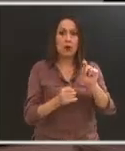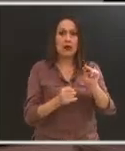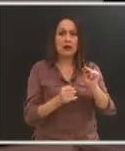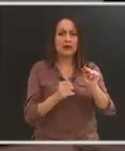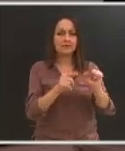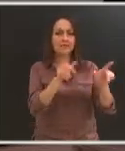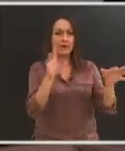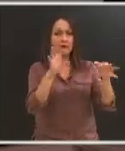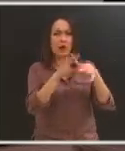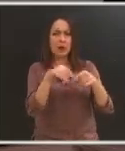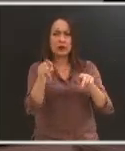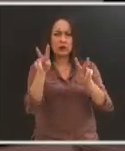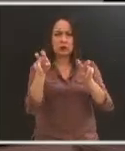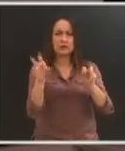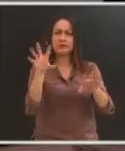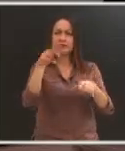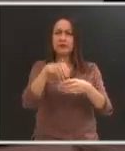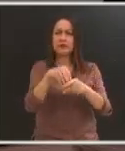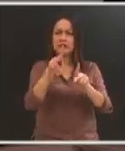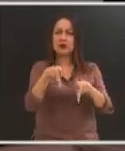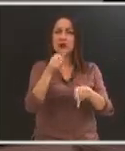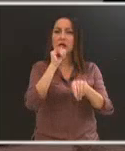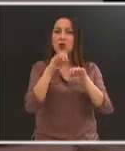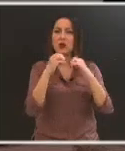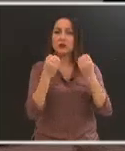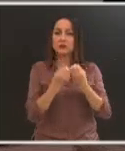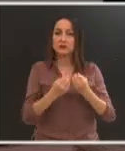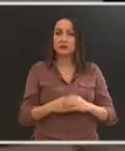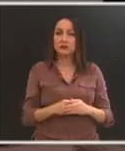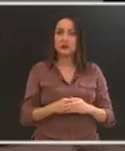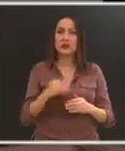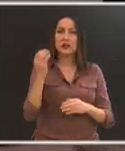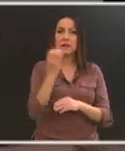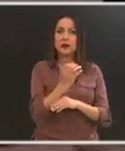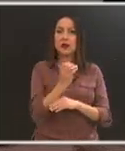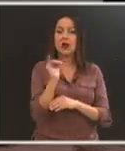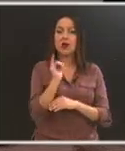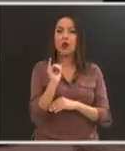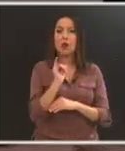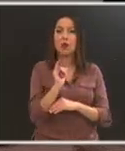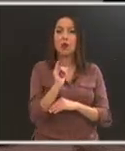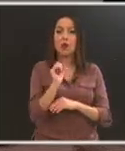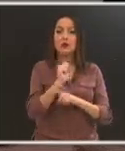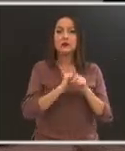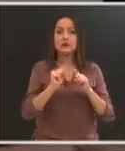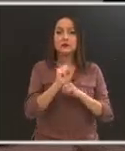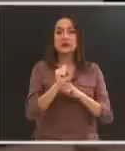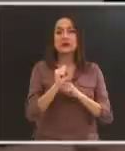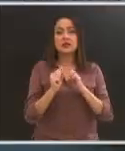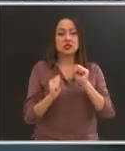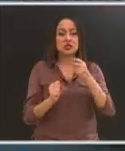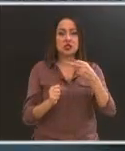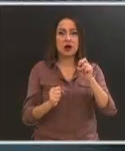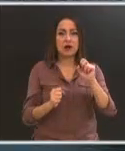a estos presuntos integrantes de la organización criminal conocida ahora como el caso Shark.